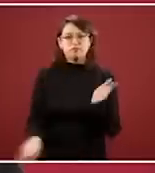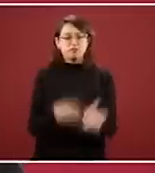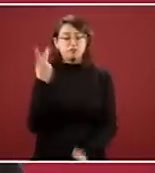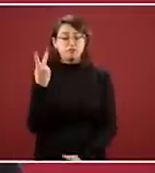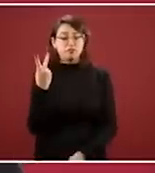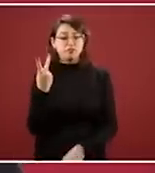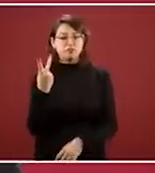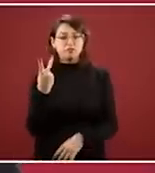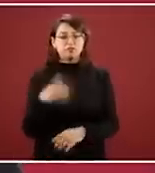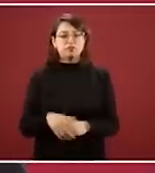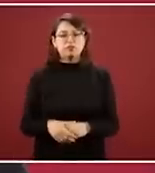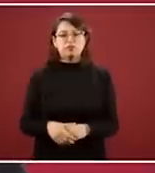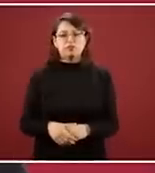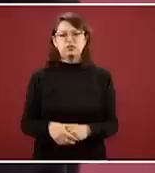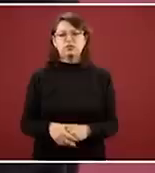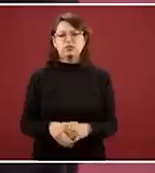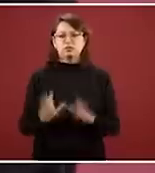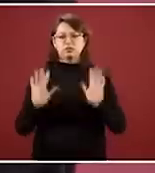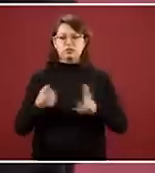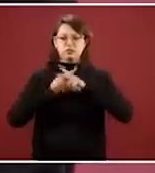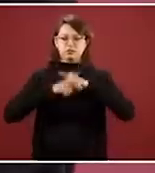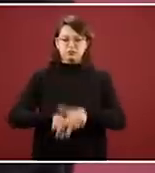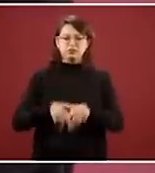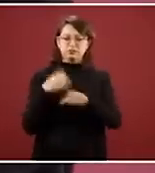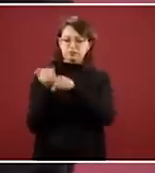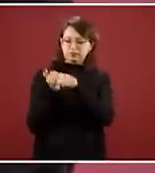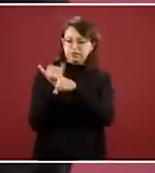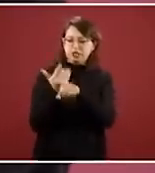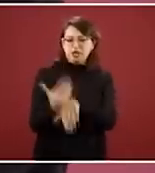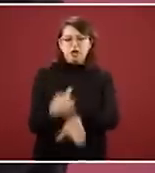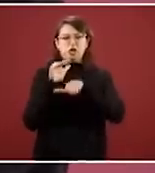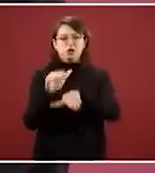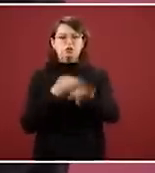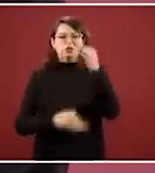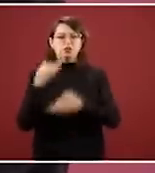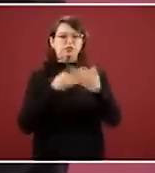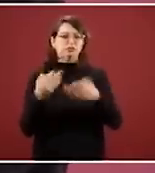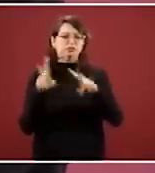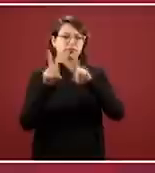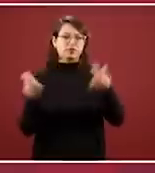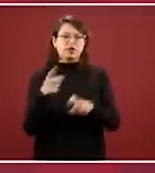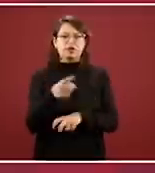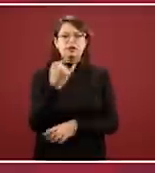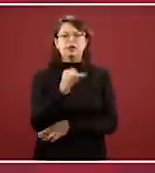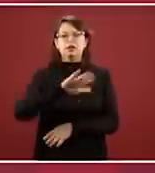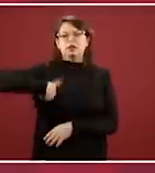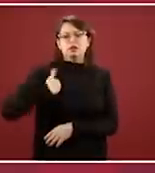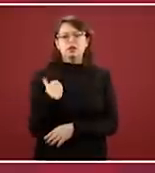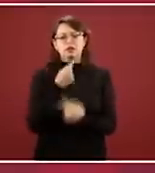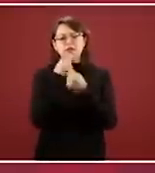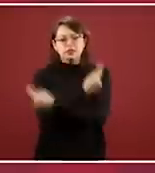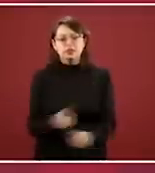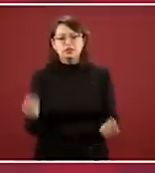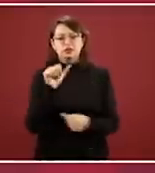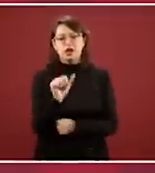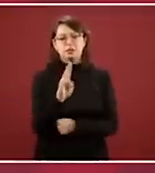y se está investigando todo lo relacionado con el ABC, con la guardería